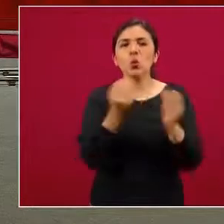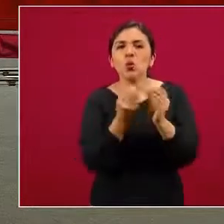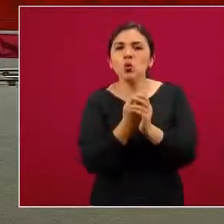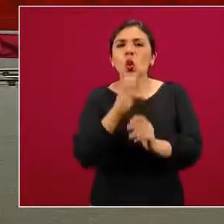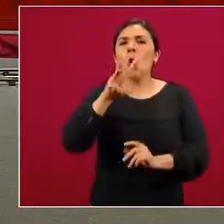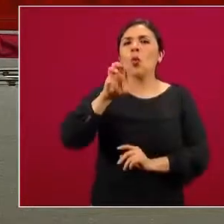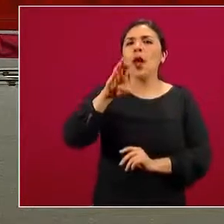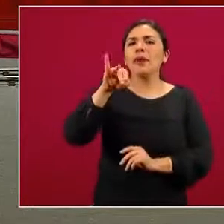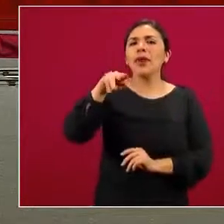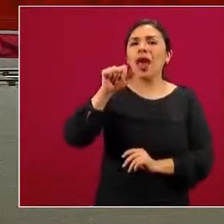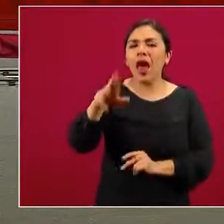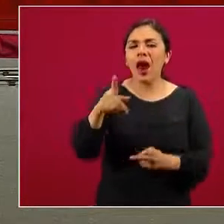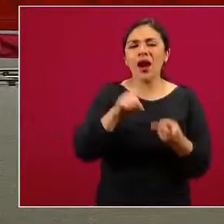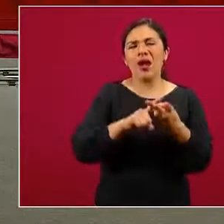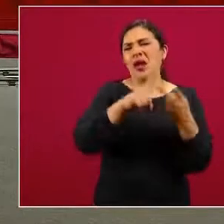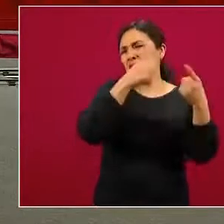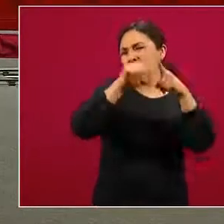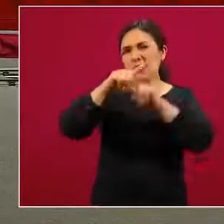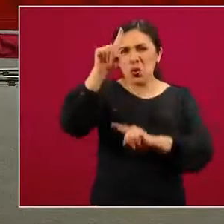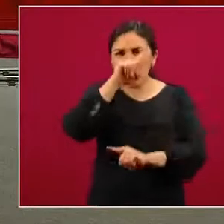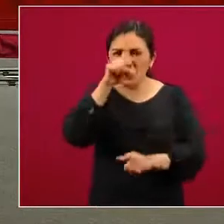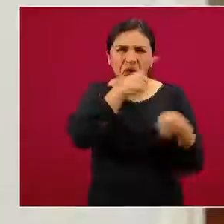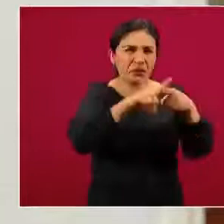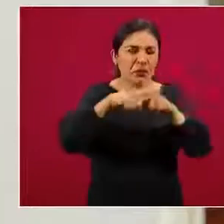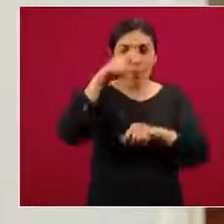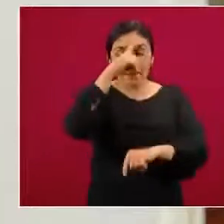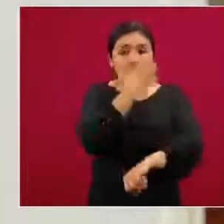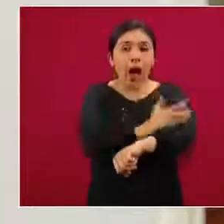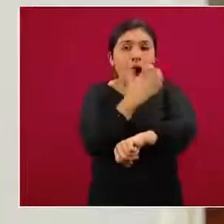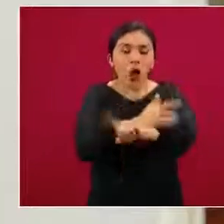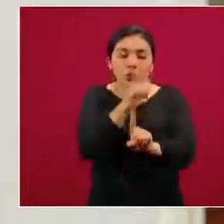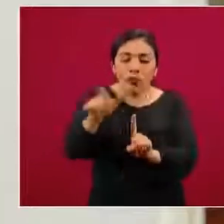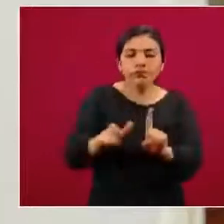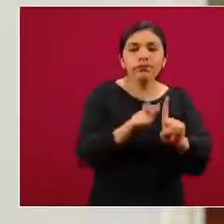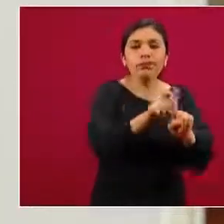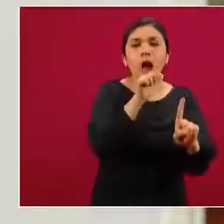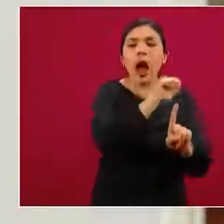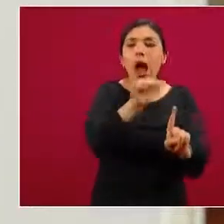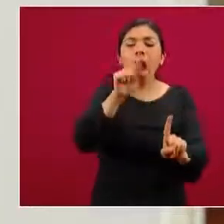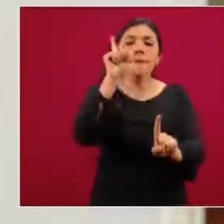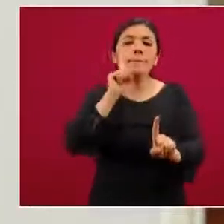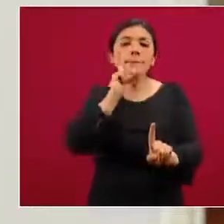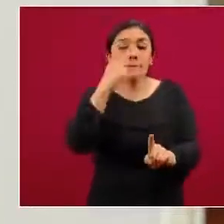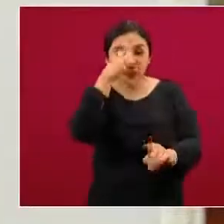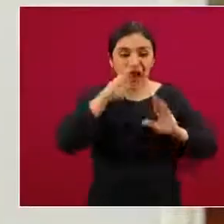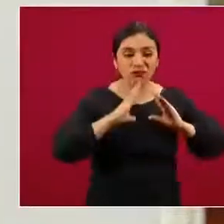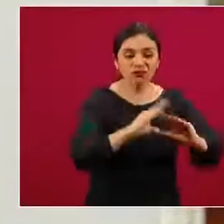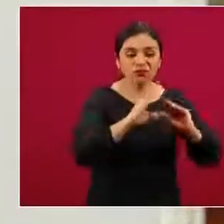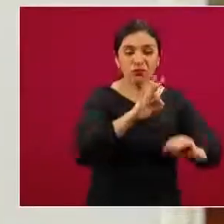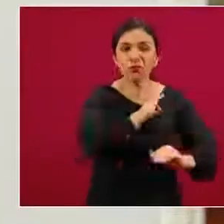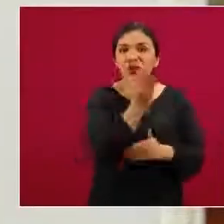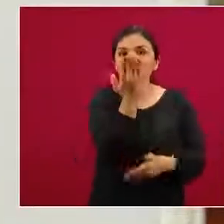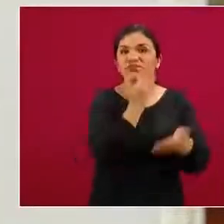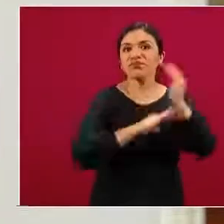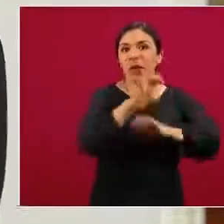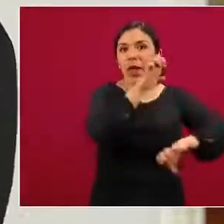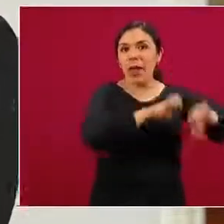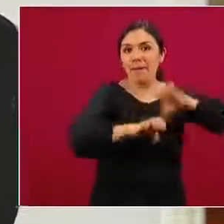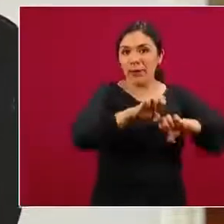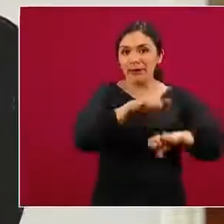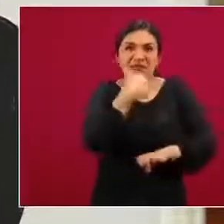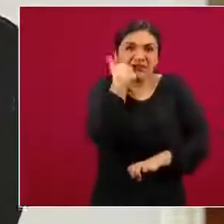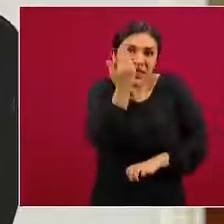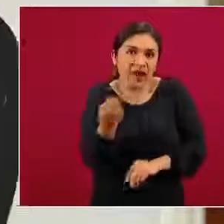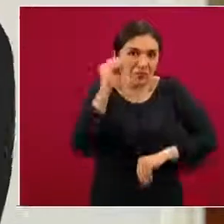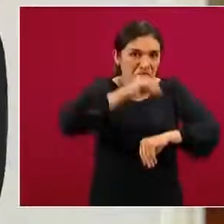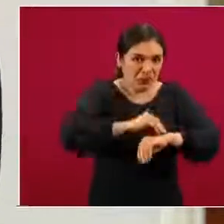mentorías, todo para ir acompañando a las mujeres en la fase en la que se encuentren, pero que ya tienen este deseo